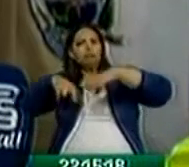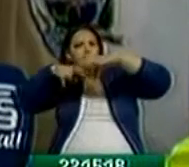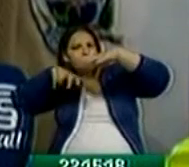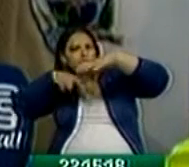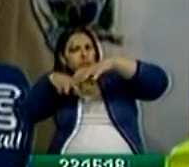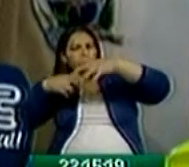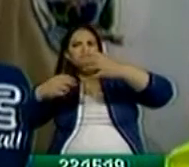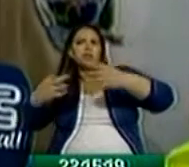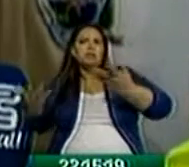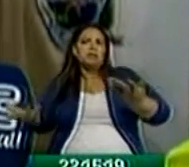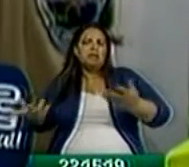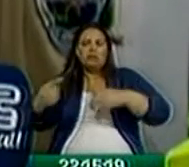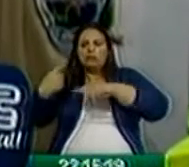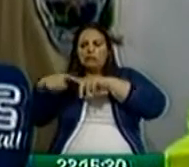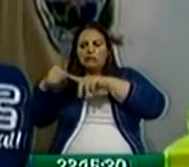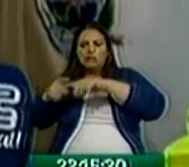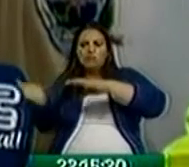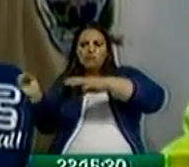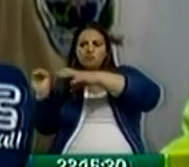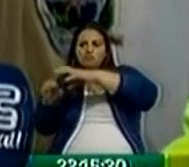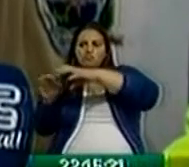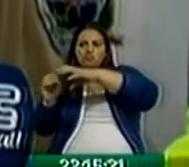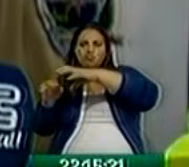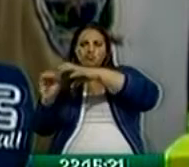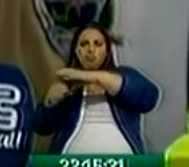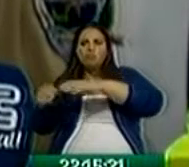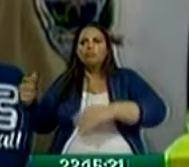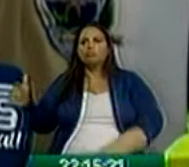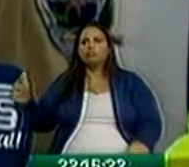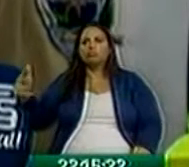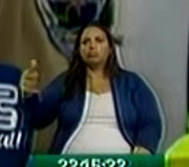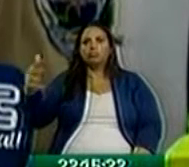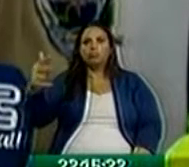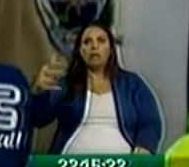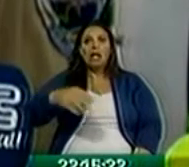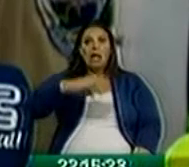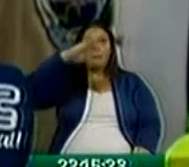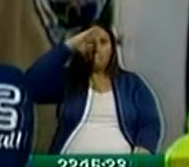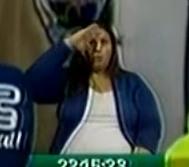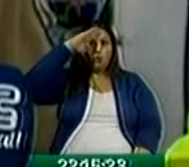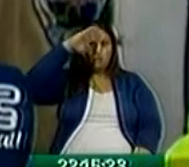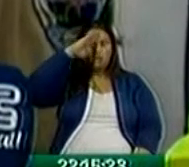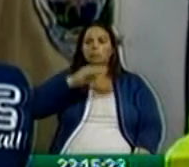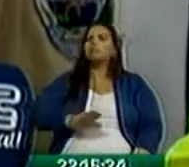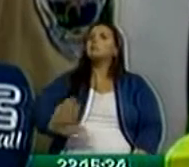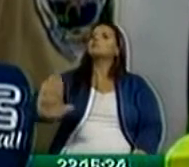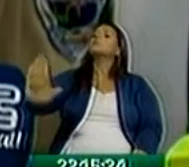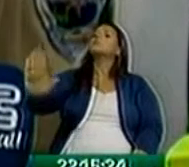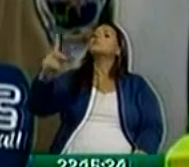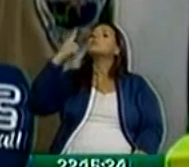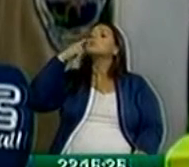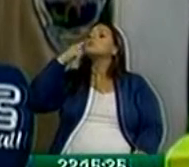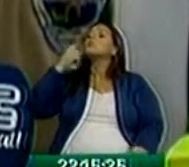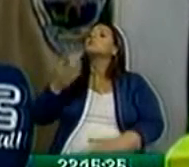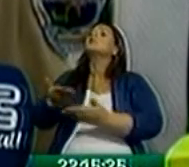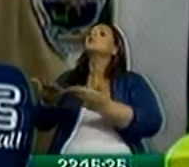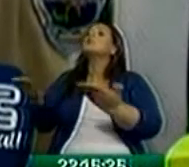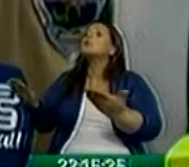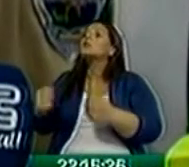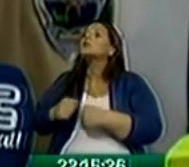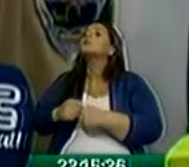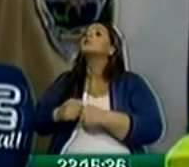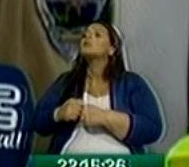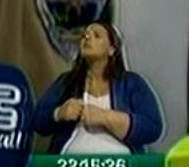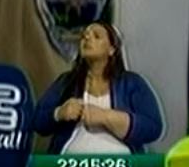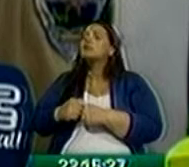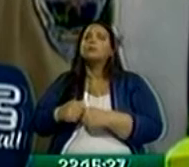administración del tránsito, como son citaciones electrónicas, 703, soportes con diferentes